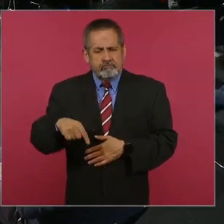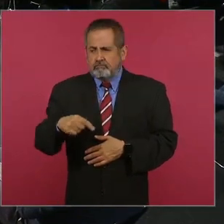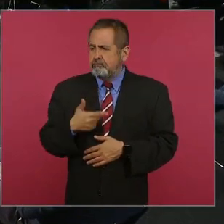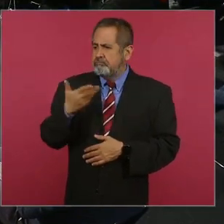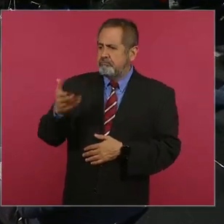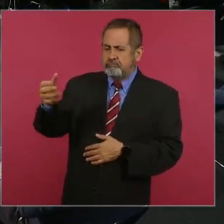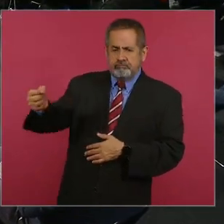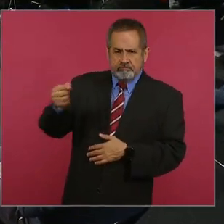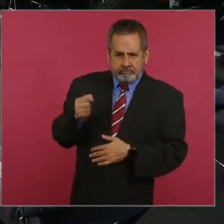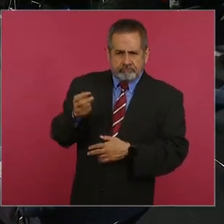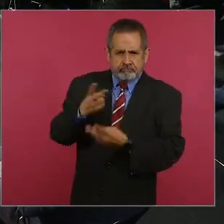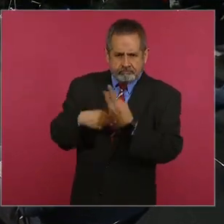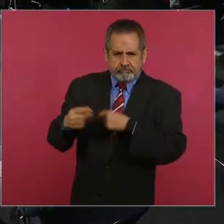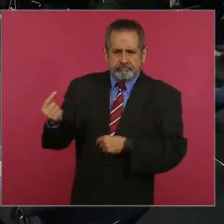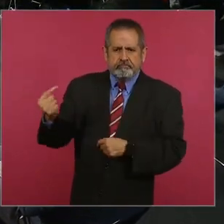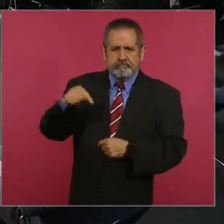a